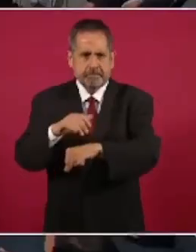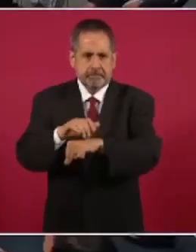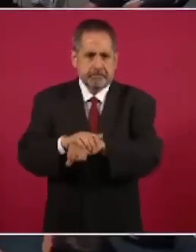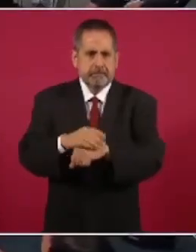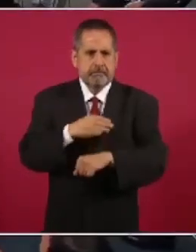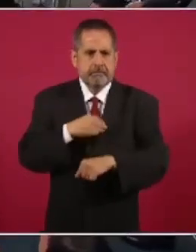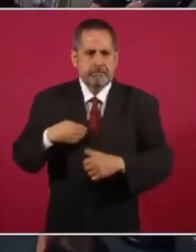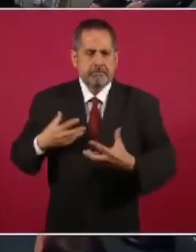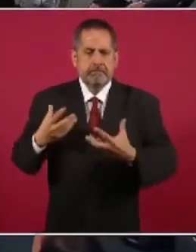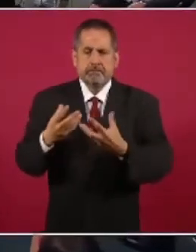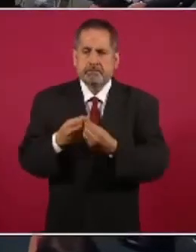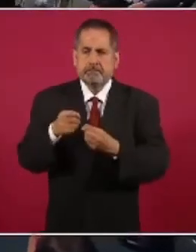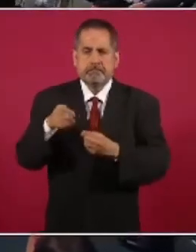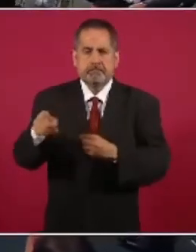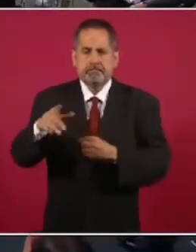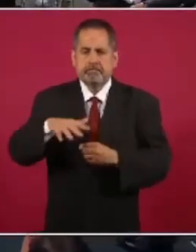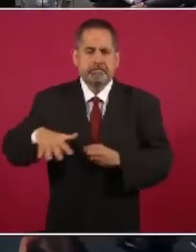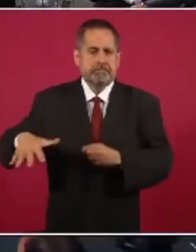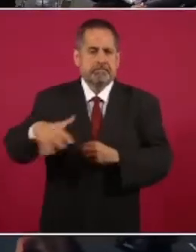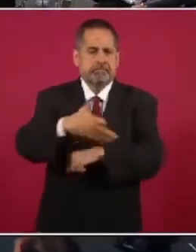mis condolencias